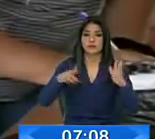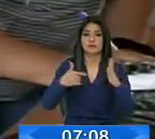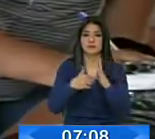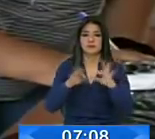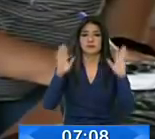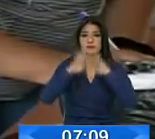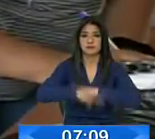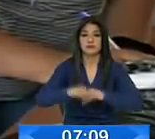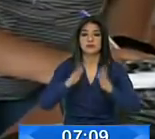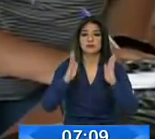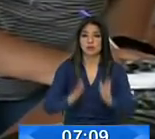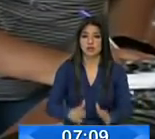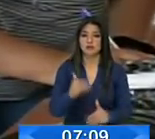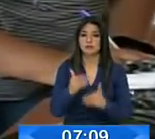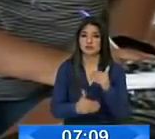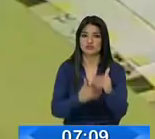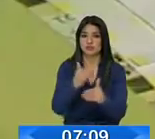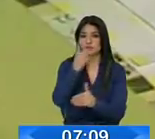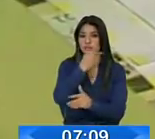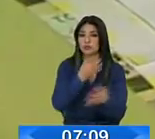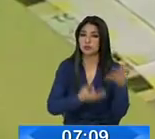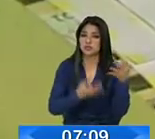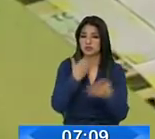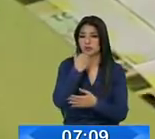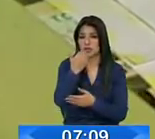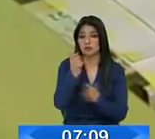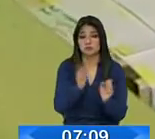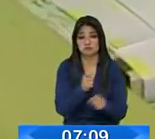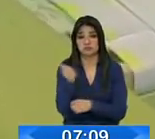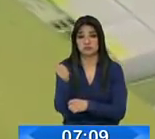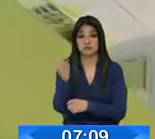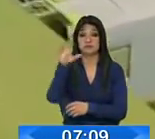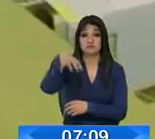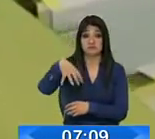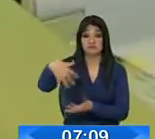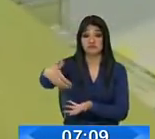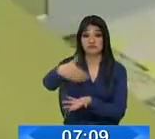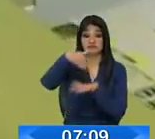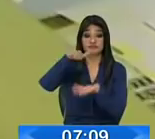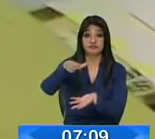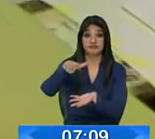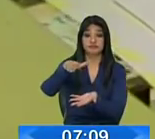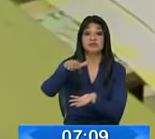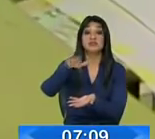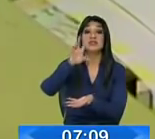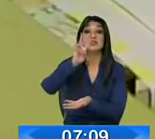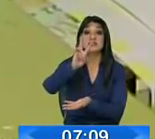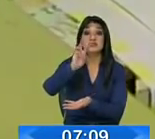y estudiantes en proceso de coactivas. Con todo esto, el Estado aspira a recaudar más de